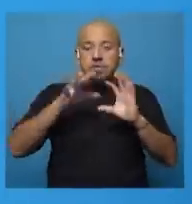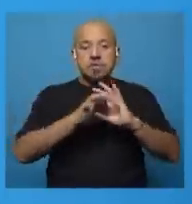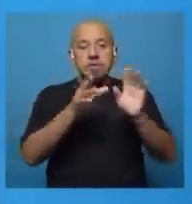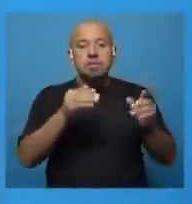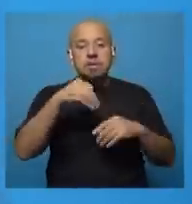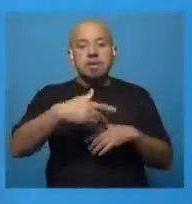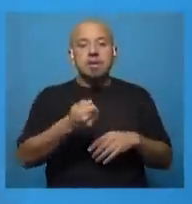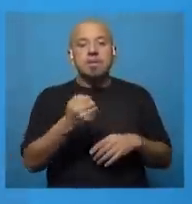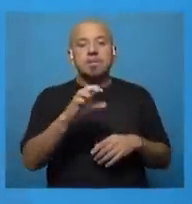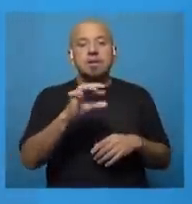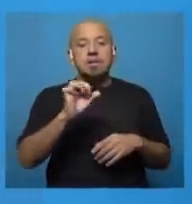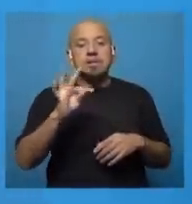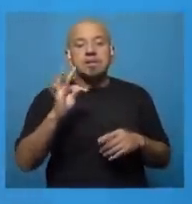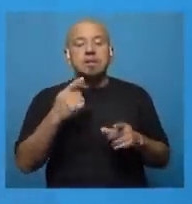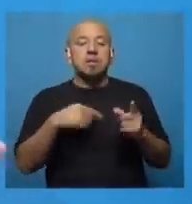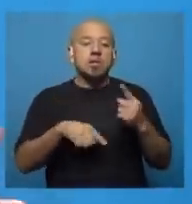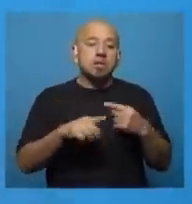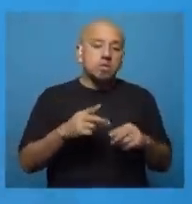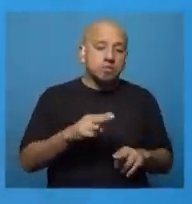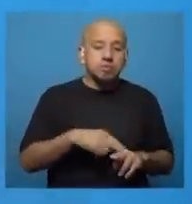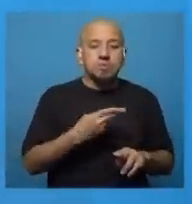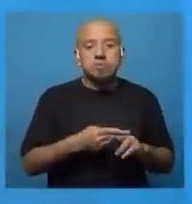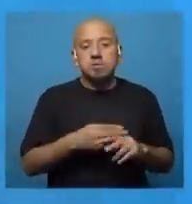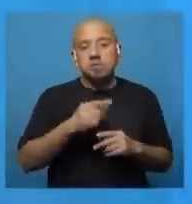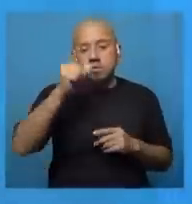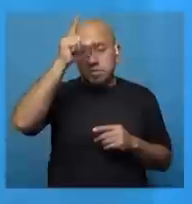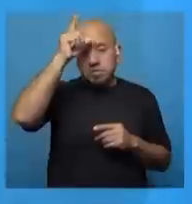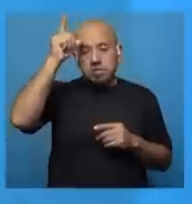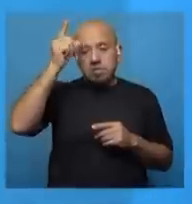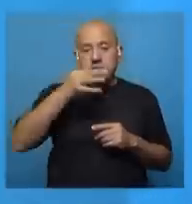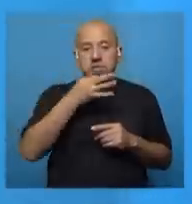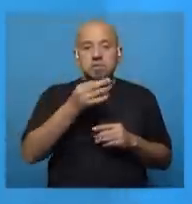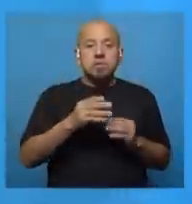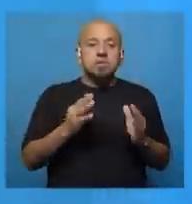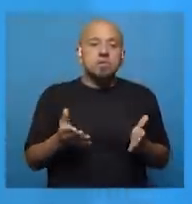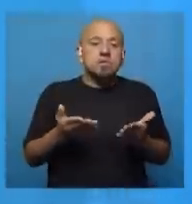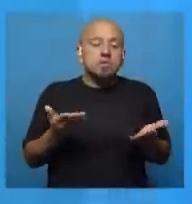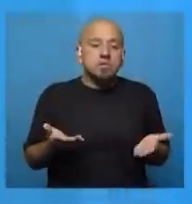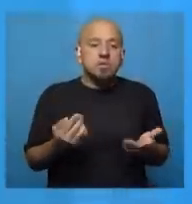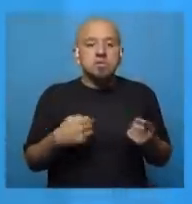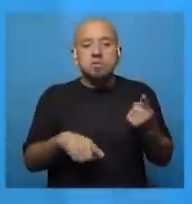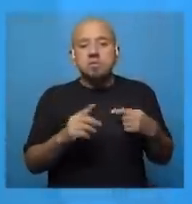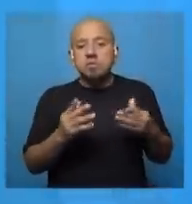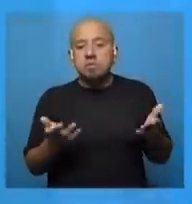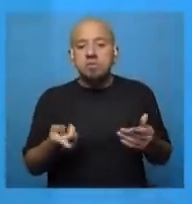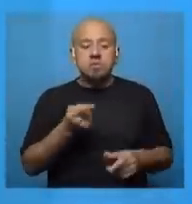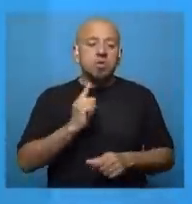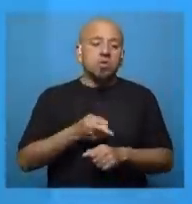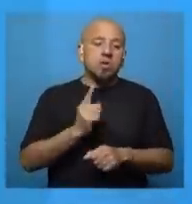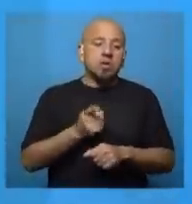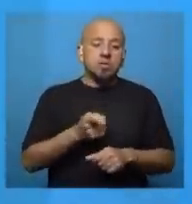Marcel Y nuevamente el presidente vuelve a insistir de que bueno todo esto no estuvo bien pero estaban obligados